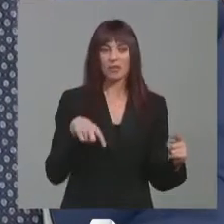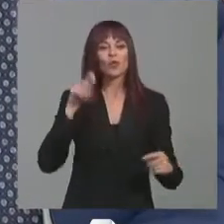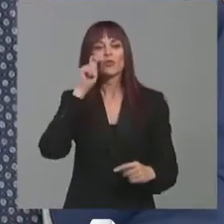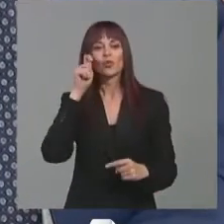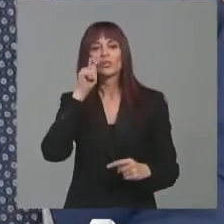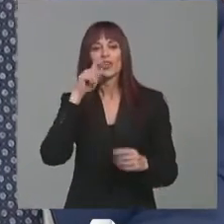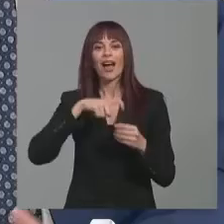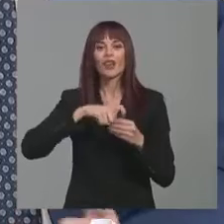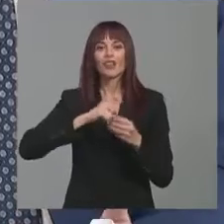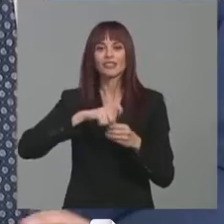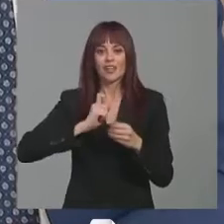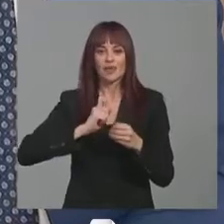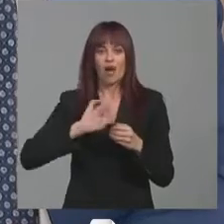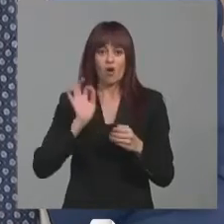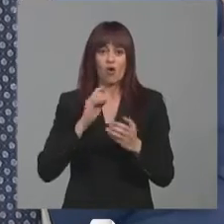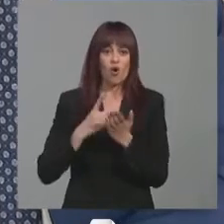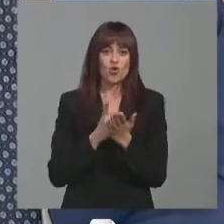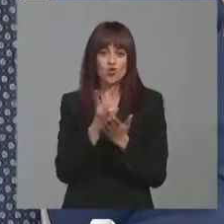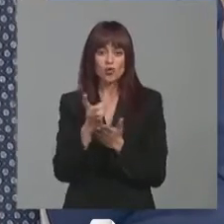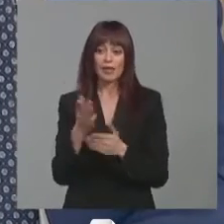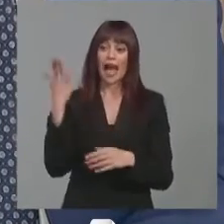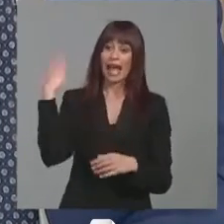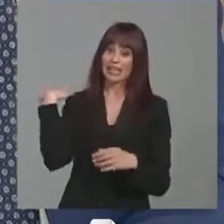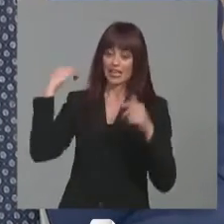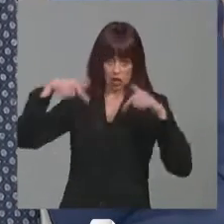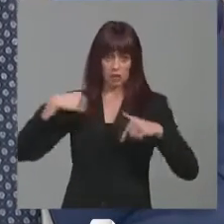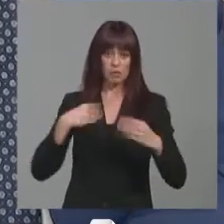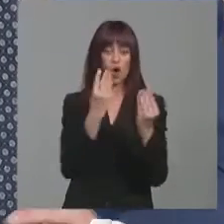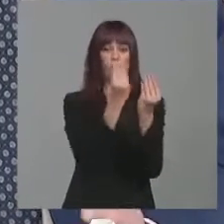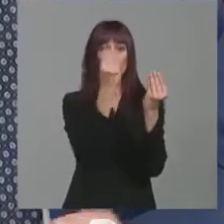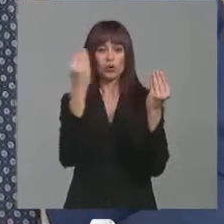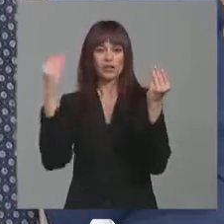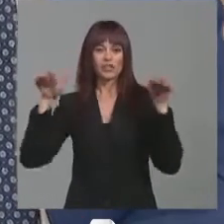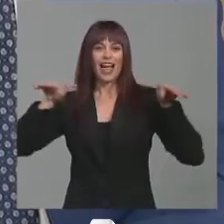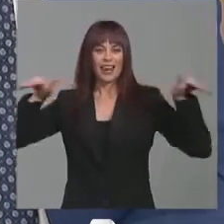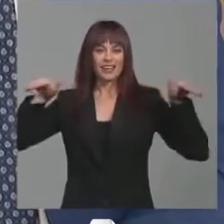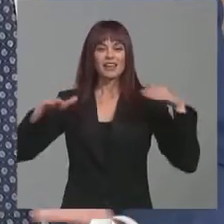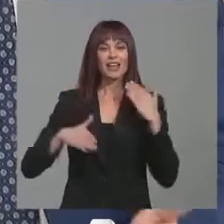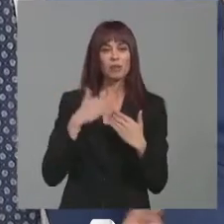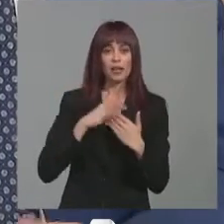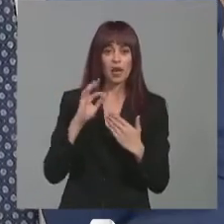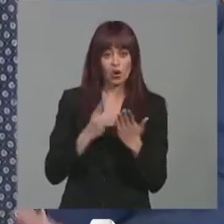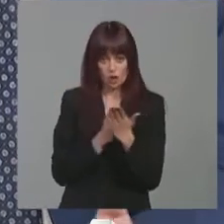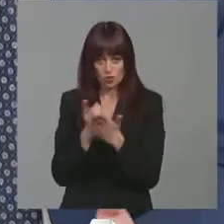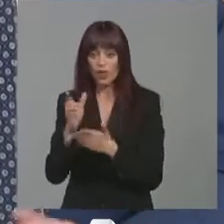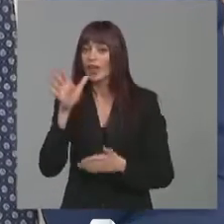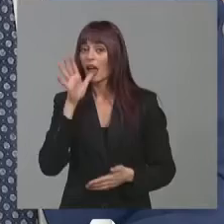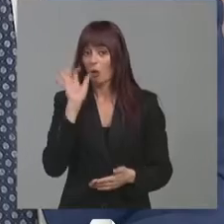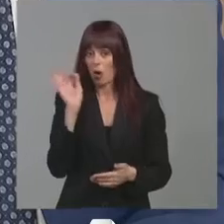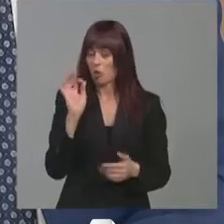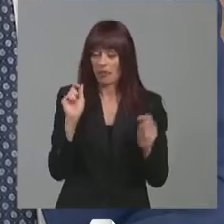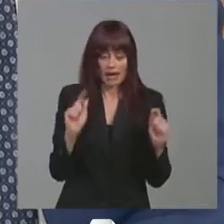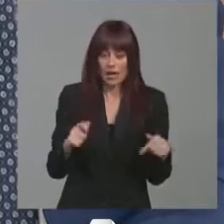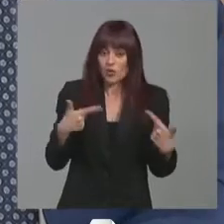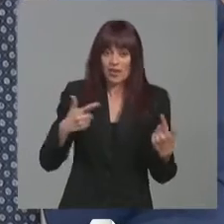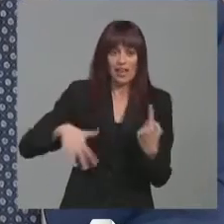de la conserva o van a poder ver la ruta del ayer y hoy con esos monumentos de la alcantarilla modernista o la ruta del agua o disfrutar de la naturaleza